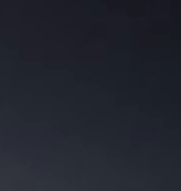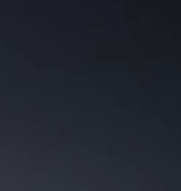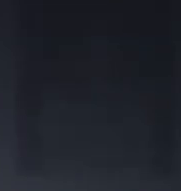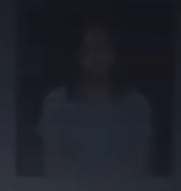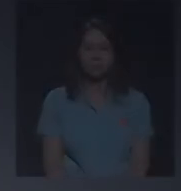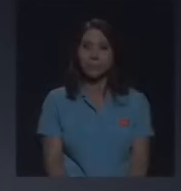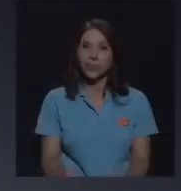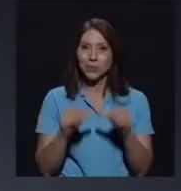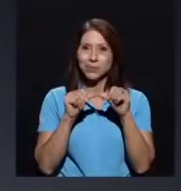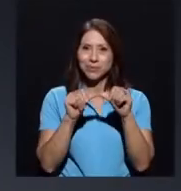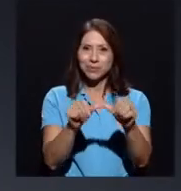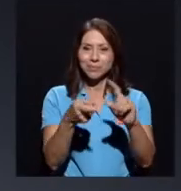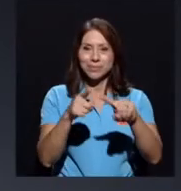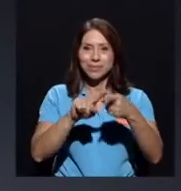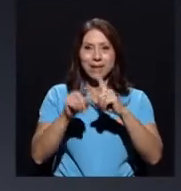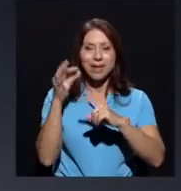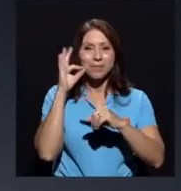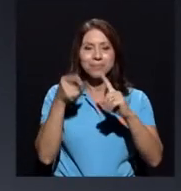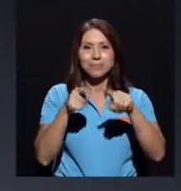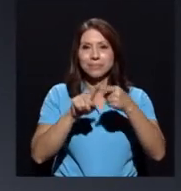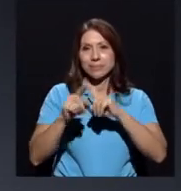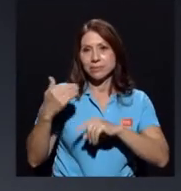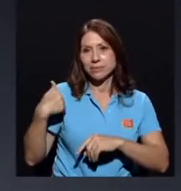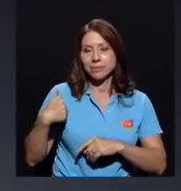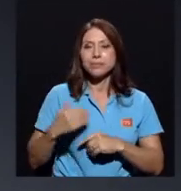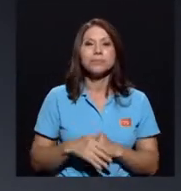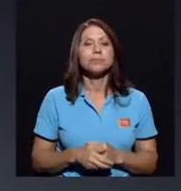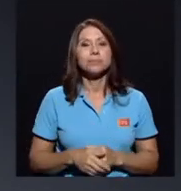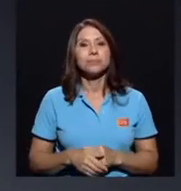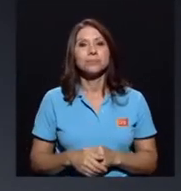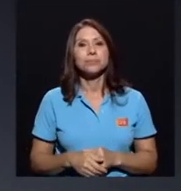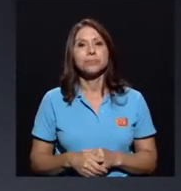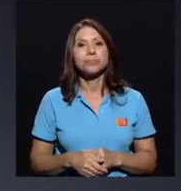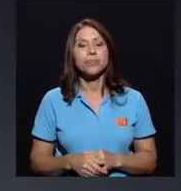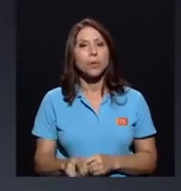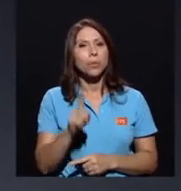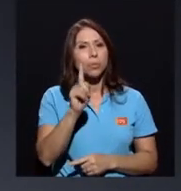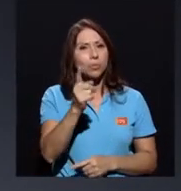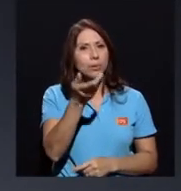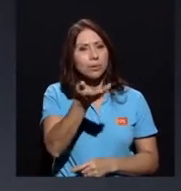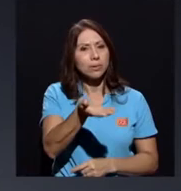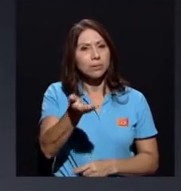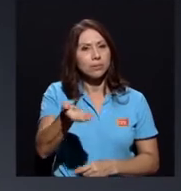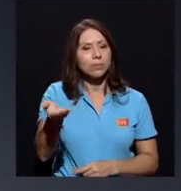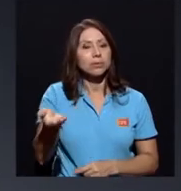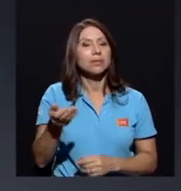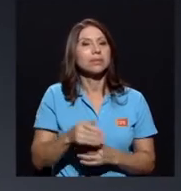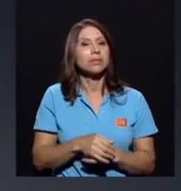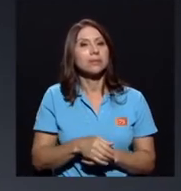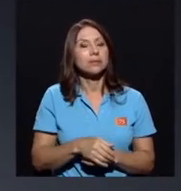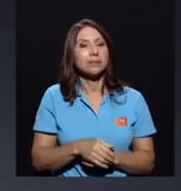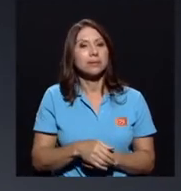continuamos amigos amigos y una de las cosas que